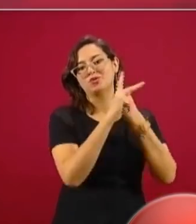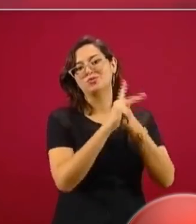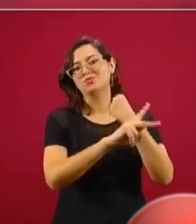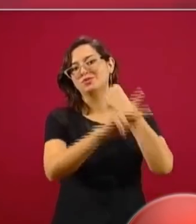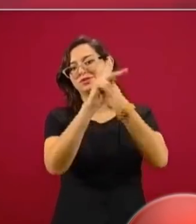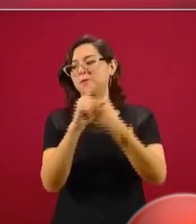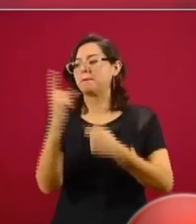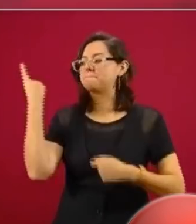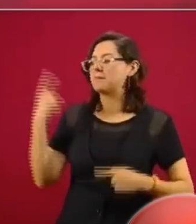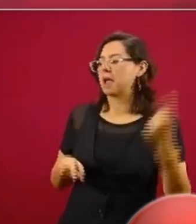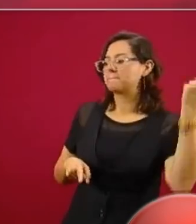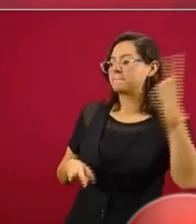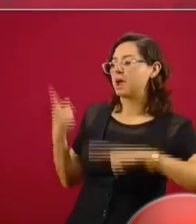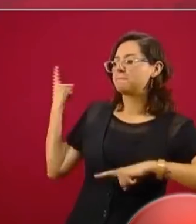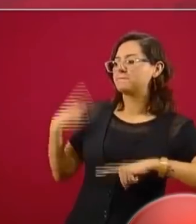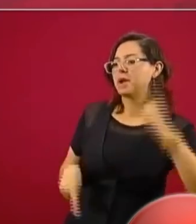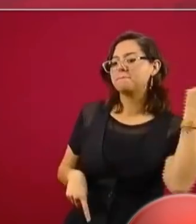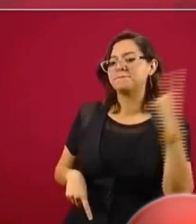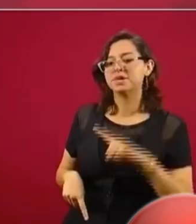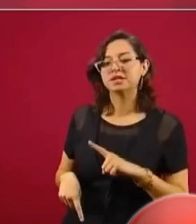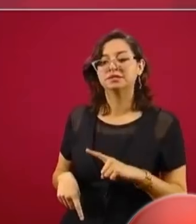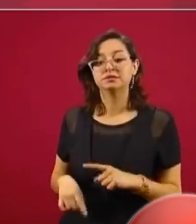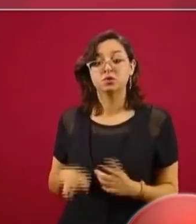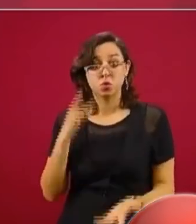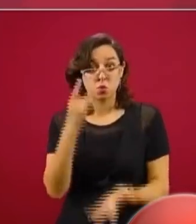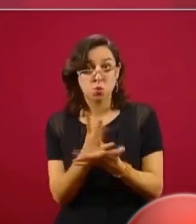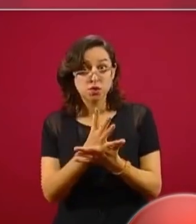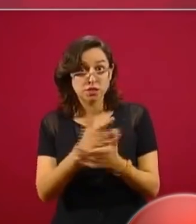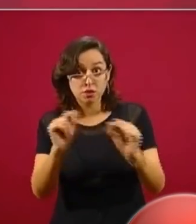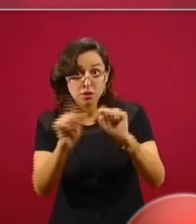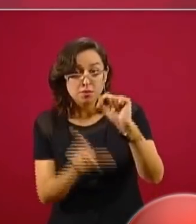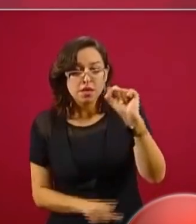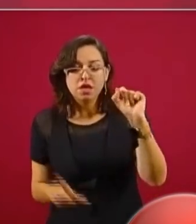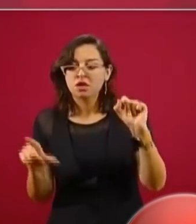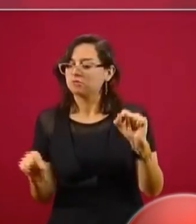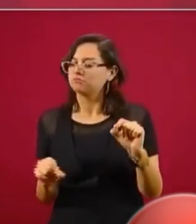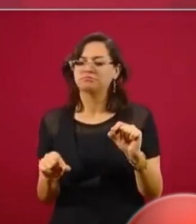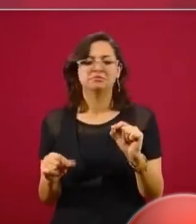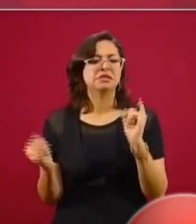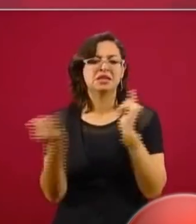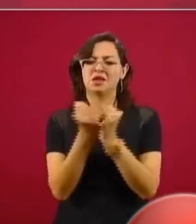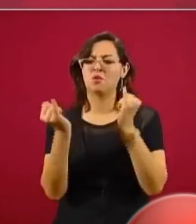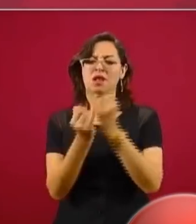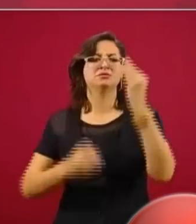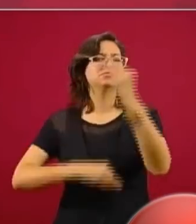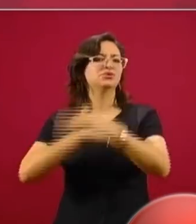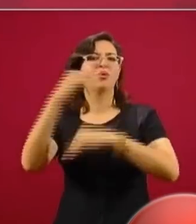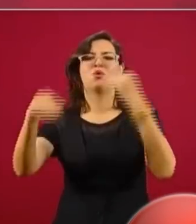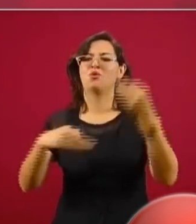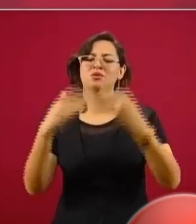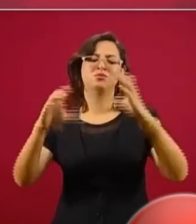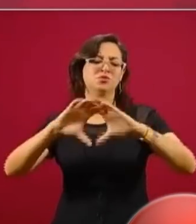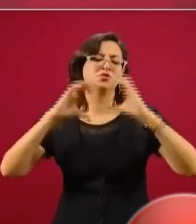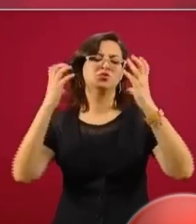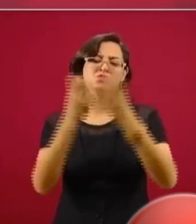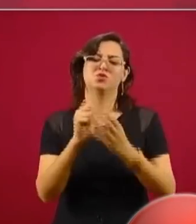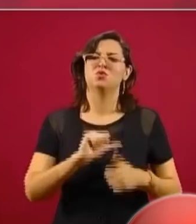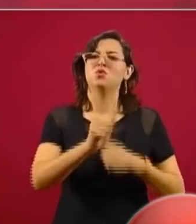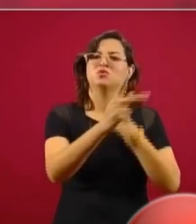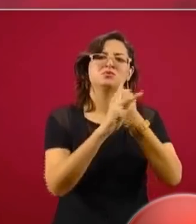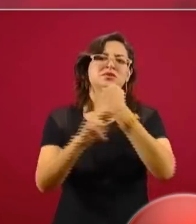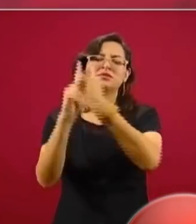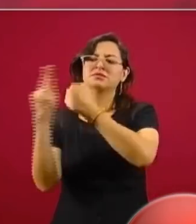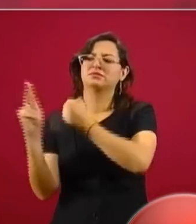del extranjero, y no solo para México, para otros países. ¿Y qué